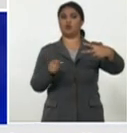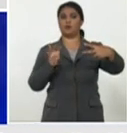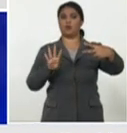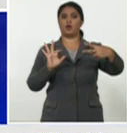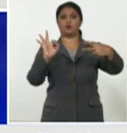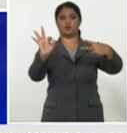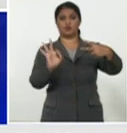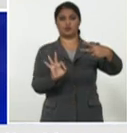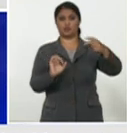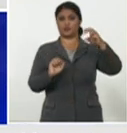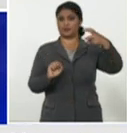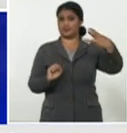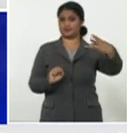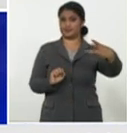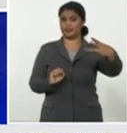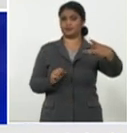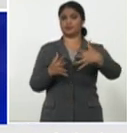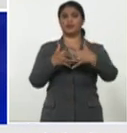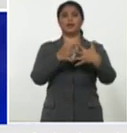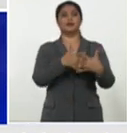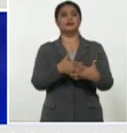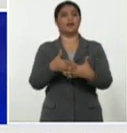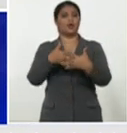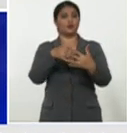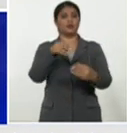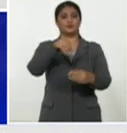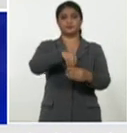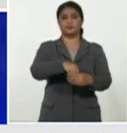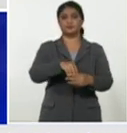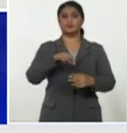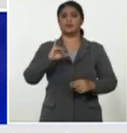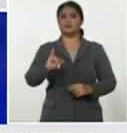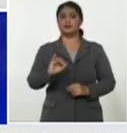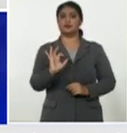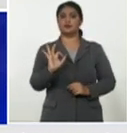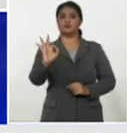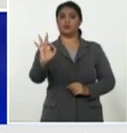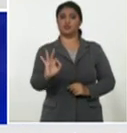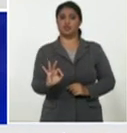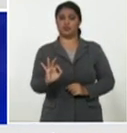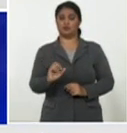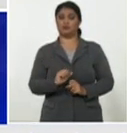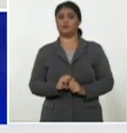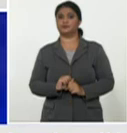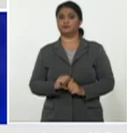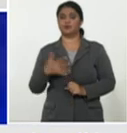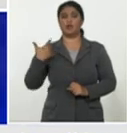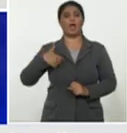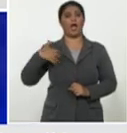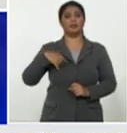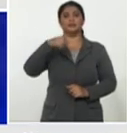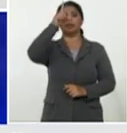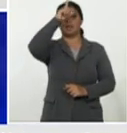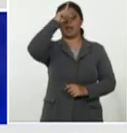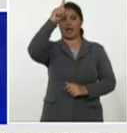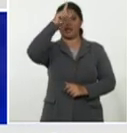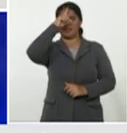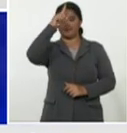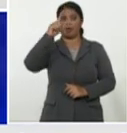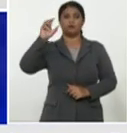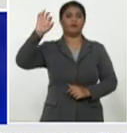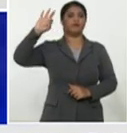le sigue los Estados Unidos, el 6%, y después Argentina, Alemania, Turquía,